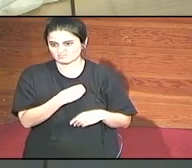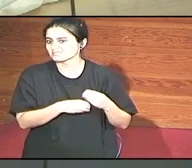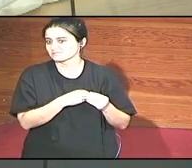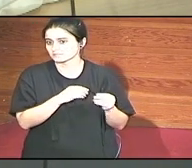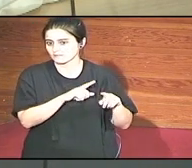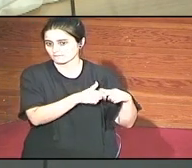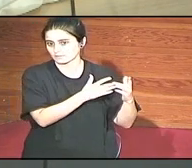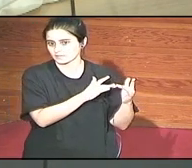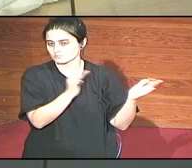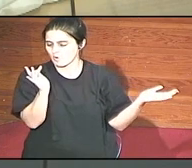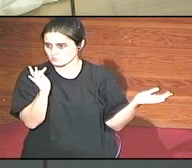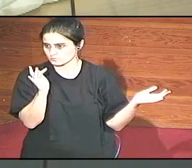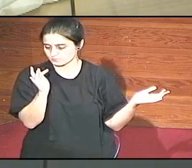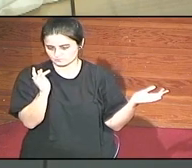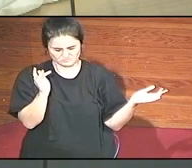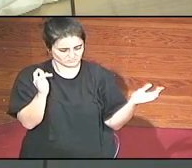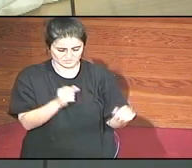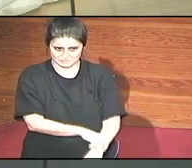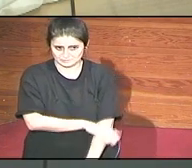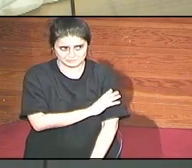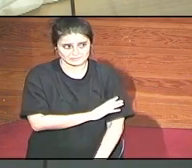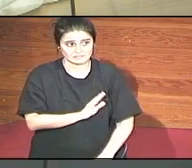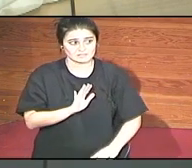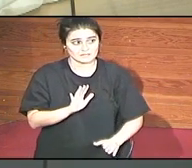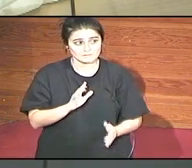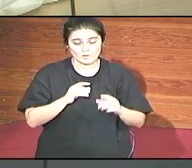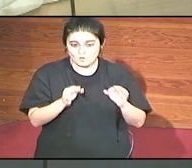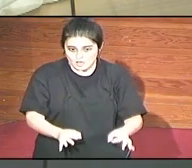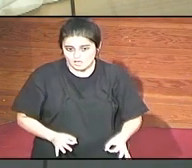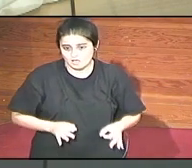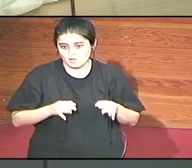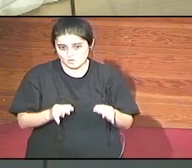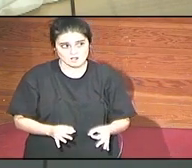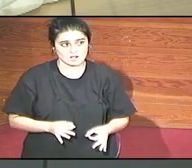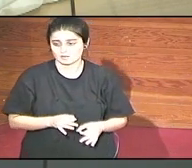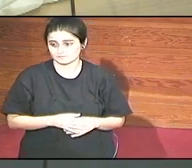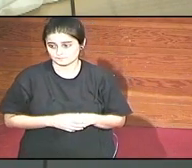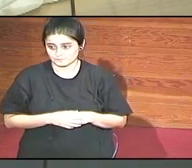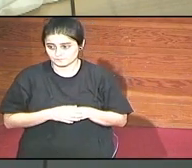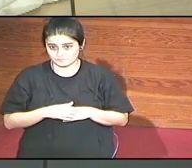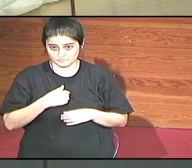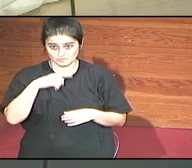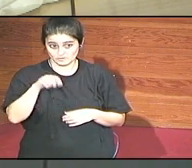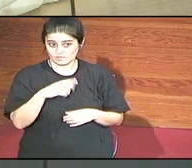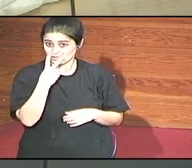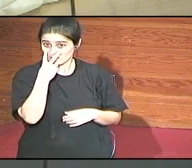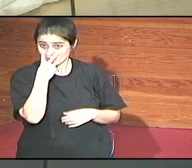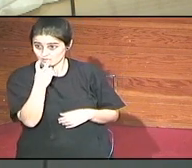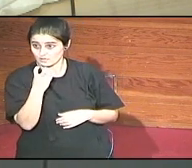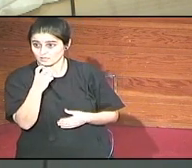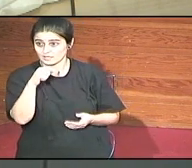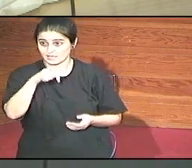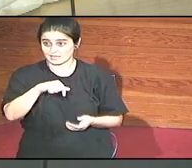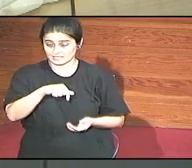cortan las raíces eso es tremendo pero no siempre pasa y también yo me encontrado que por mucho que aquí